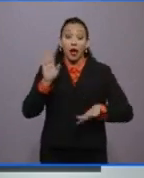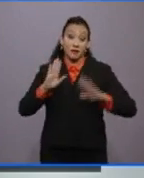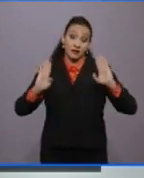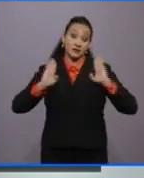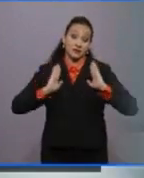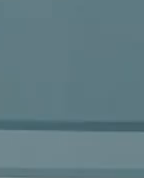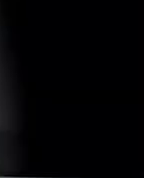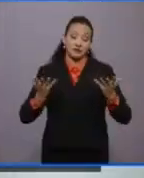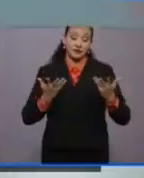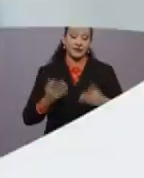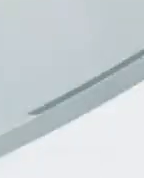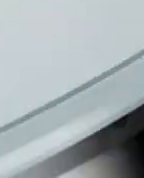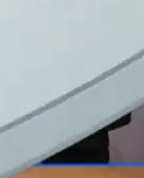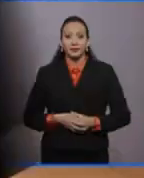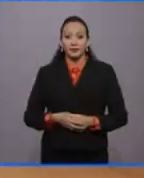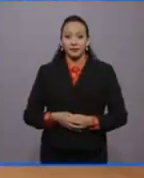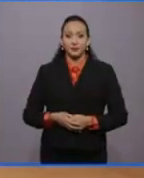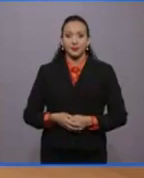militarizadas.